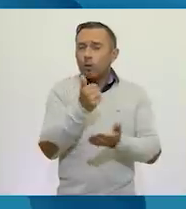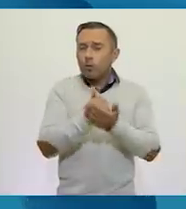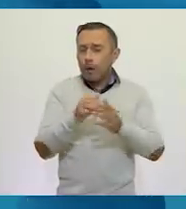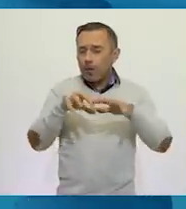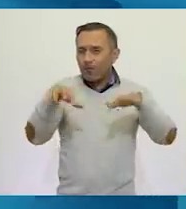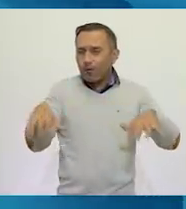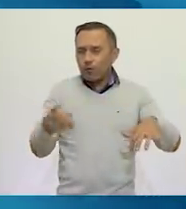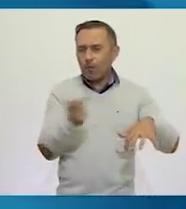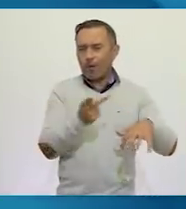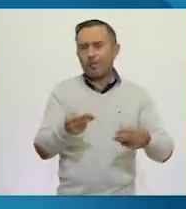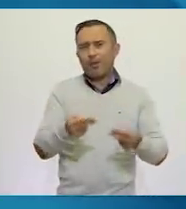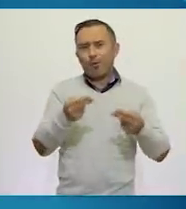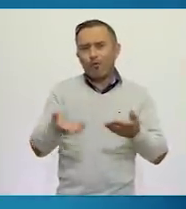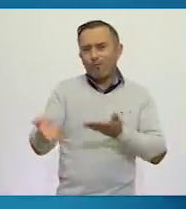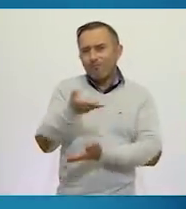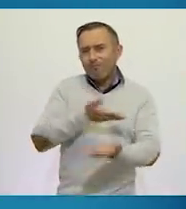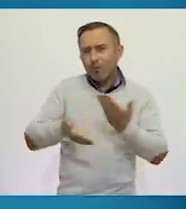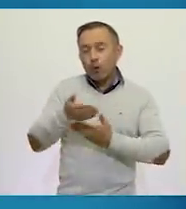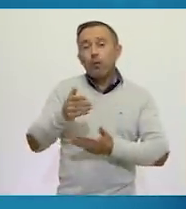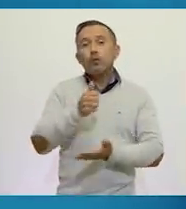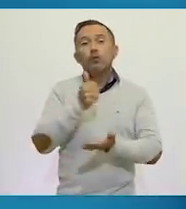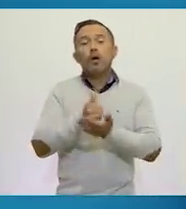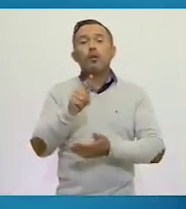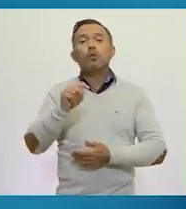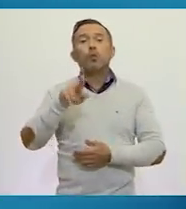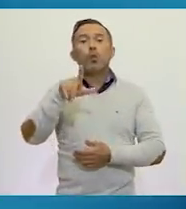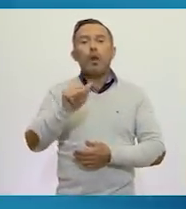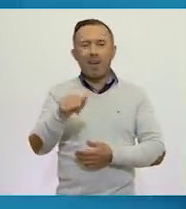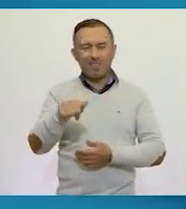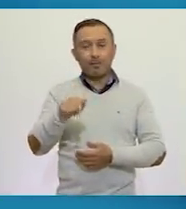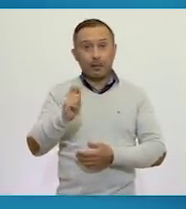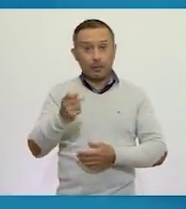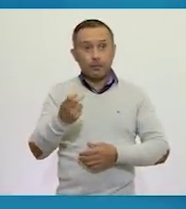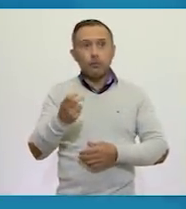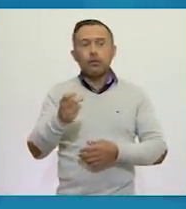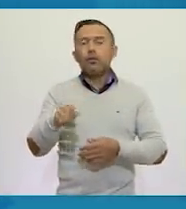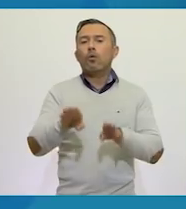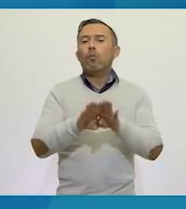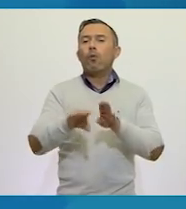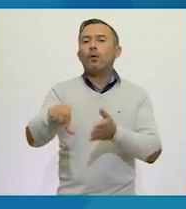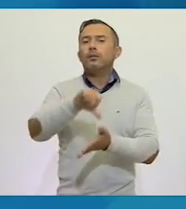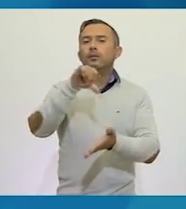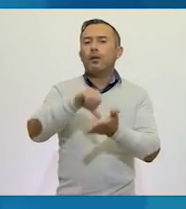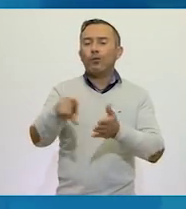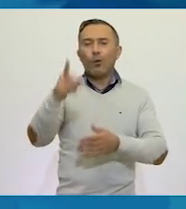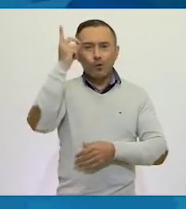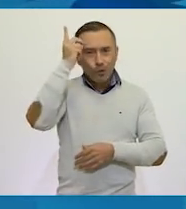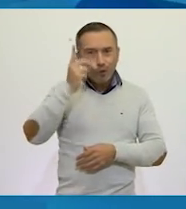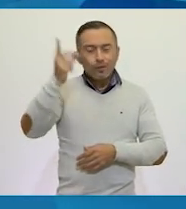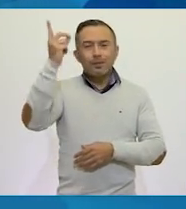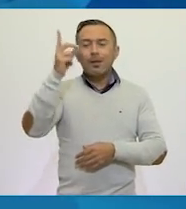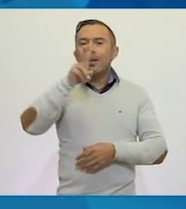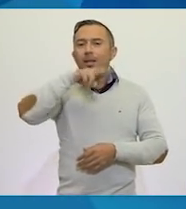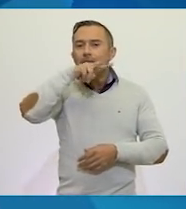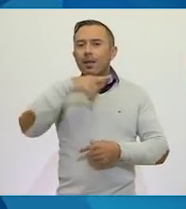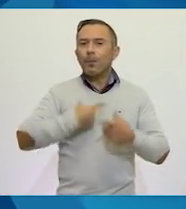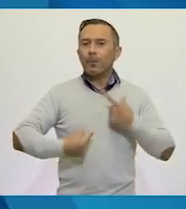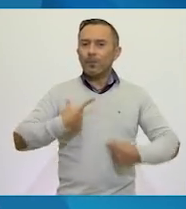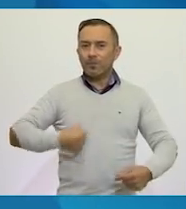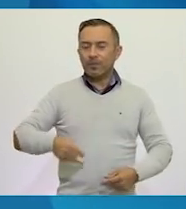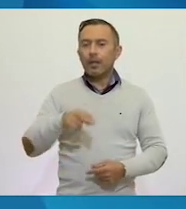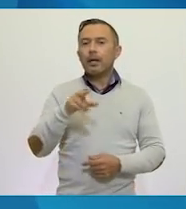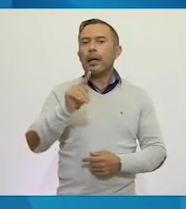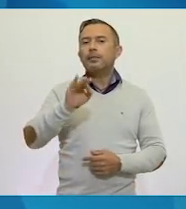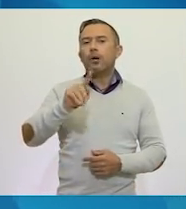comerciales. La ciudad de Tula, o lugar de los tules, se ostentaba como el sitio central del dios Quetzalcóatl. Ahí los gobernantes se consideraban